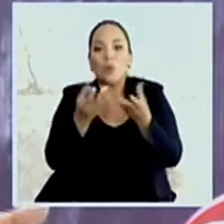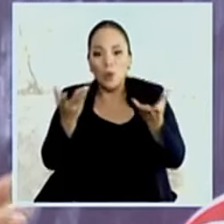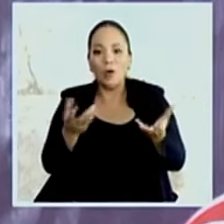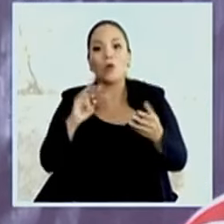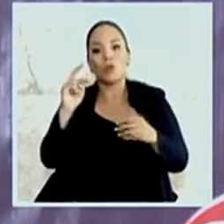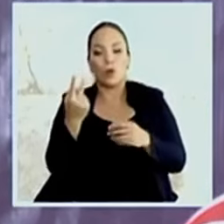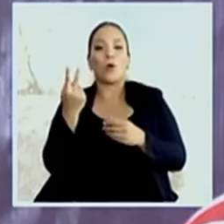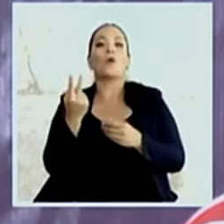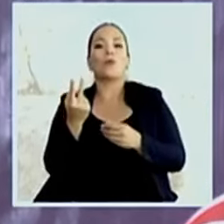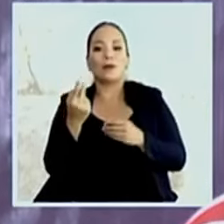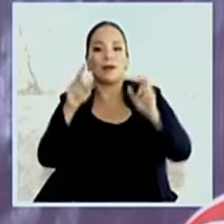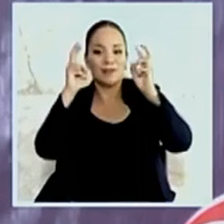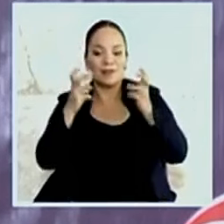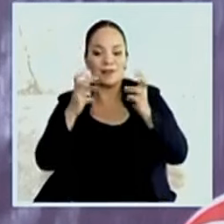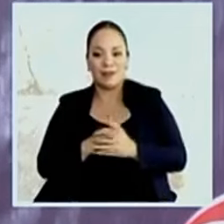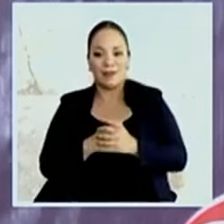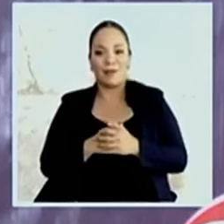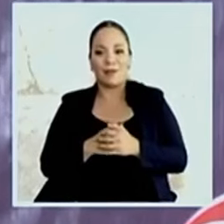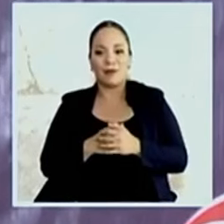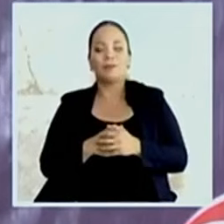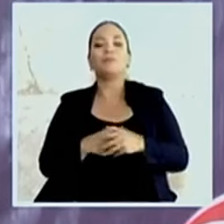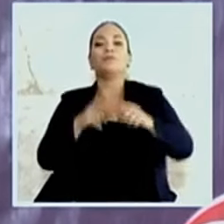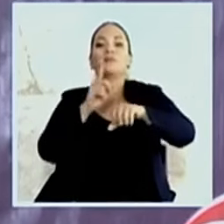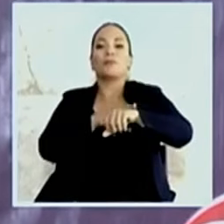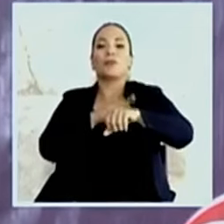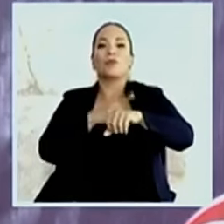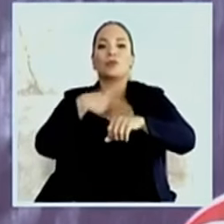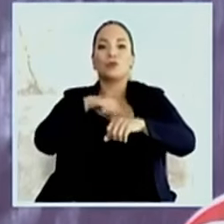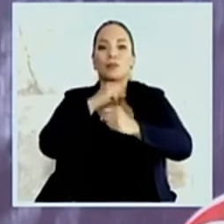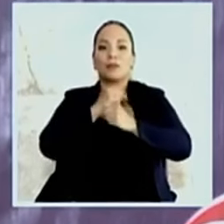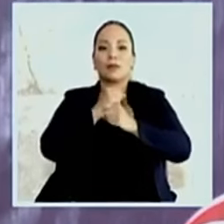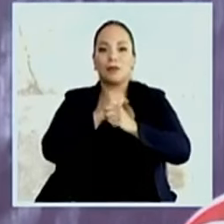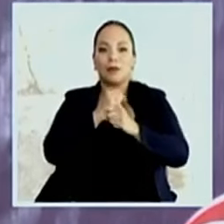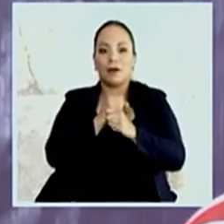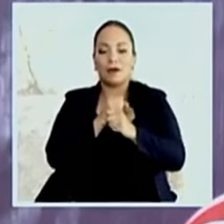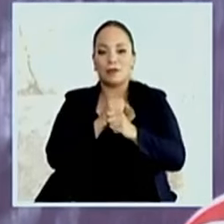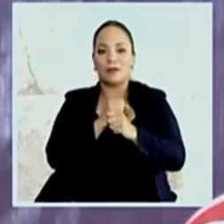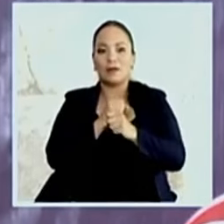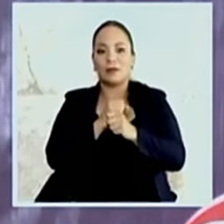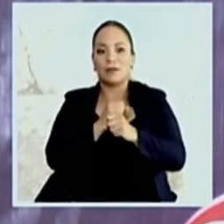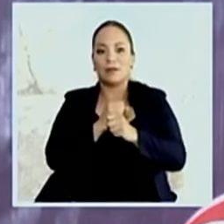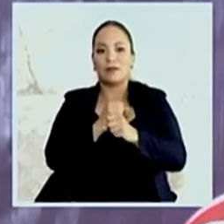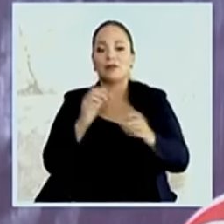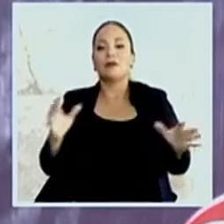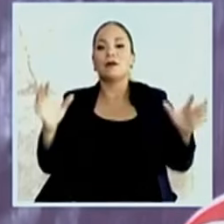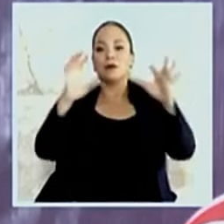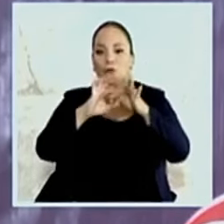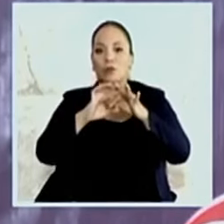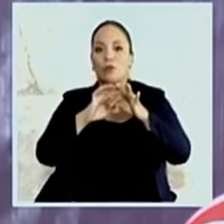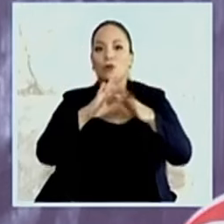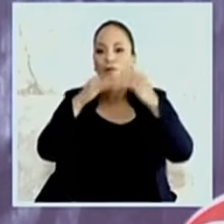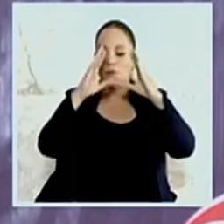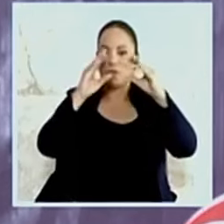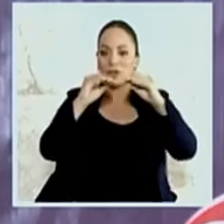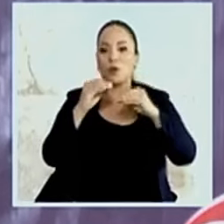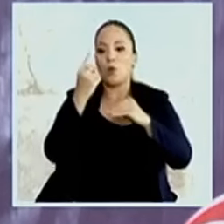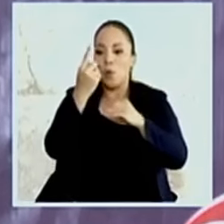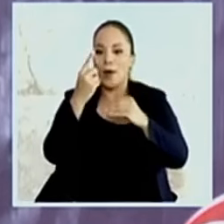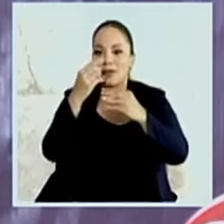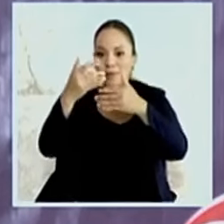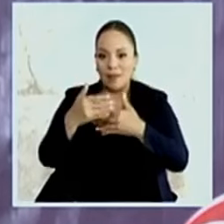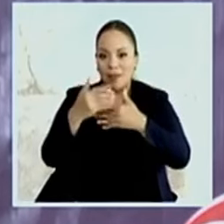exámenes, mientras lo trasladan nosotros tenemos que volverle a hacer los exámenes y eso requiere de un gasto público doble en